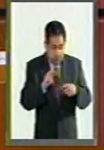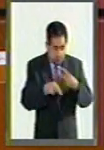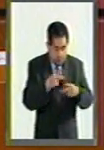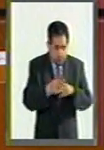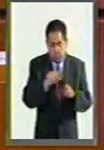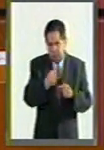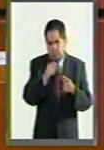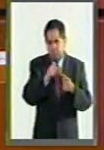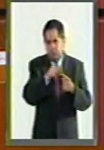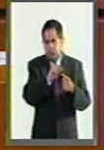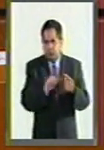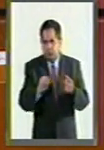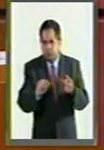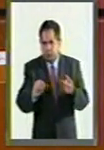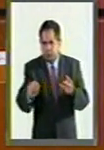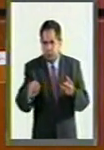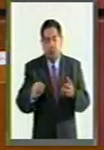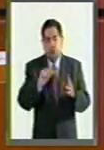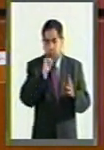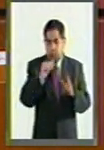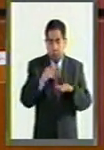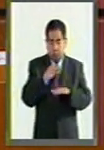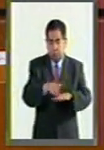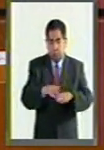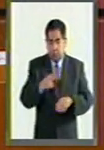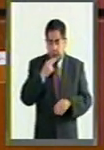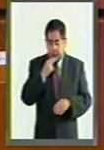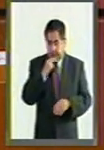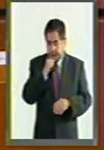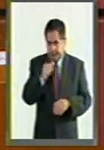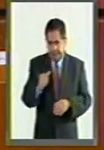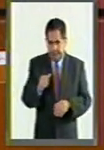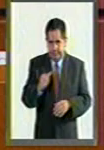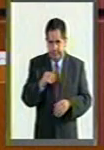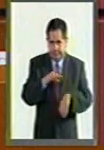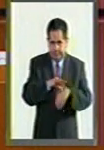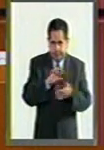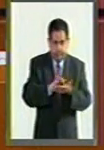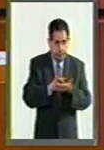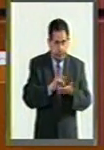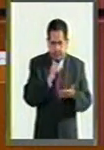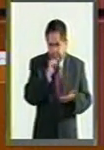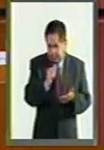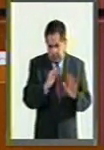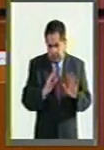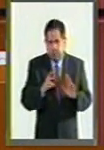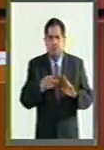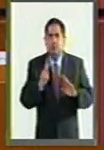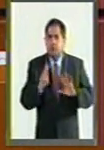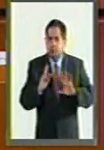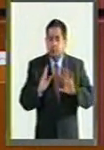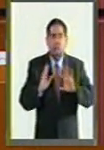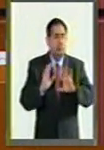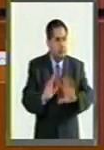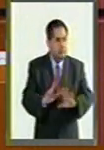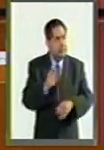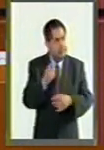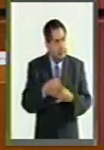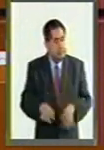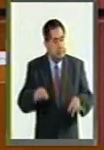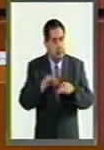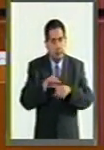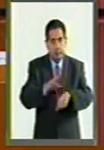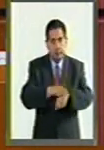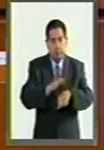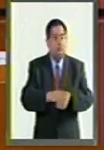otro tipo de producciones que no tiene nada que ver con el uso de la droga como tal, también es importante señalar